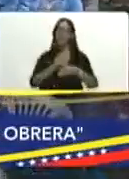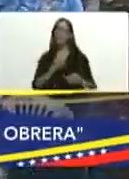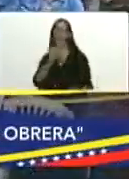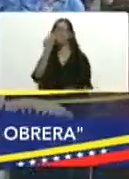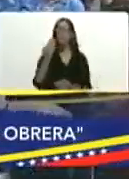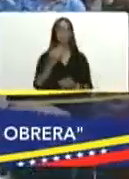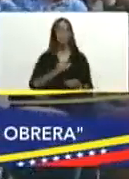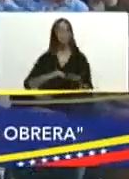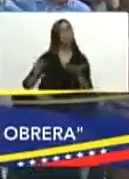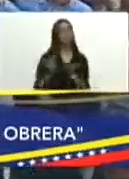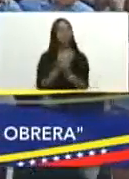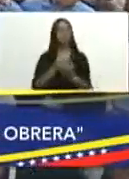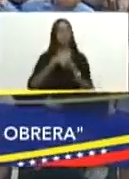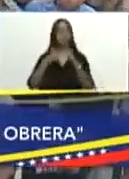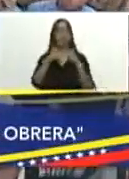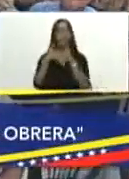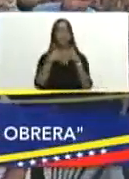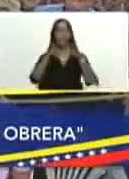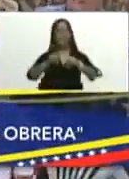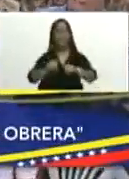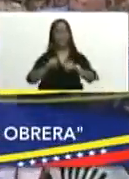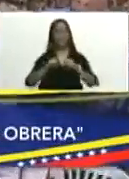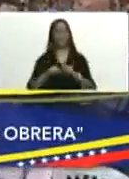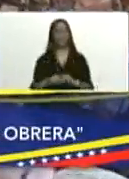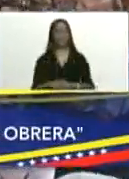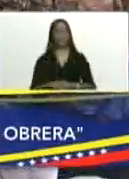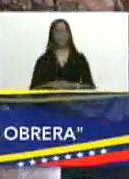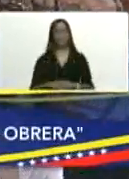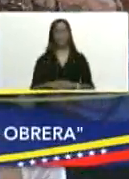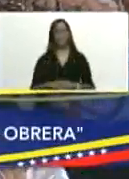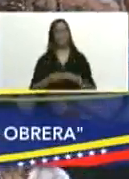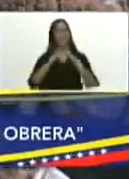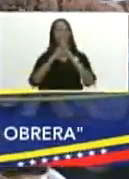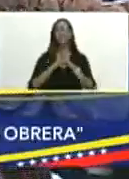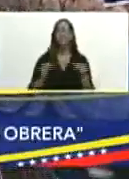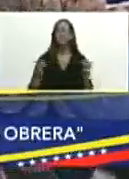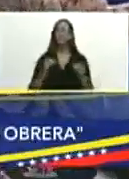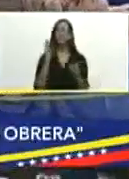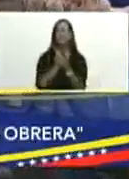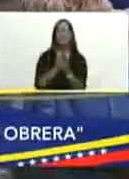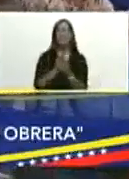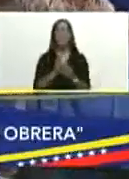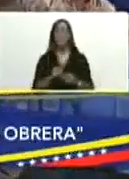enfrentando y derrotando al imperialismo a todos sus decretos